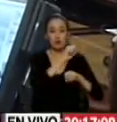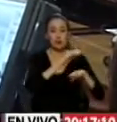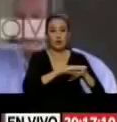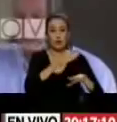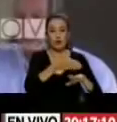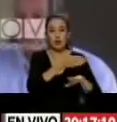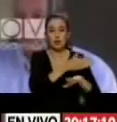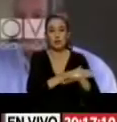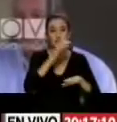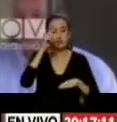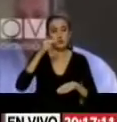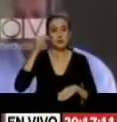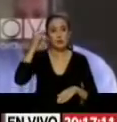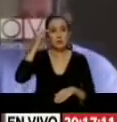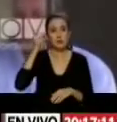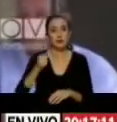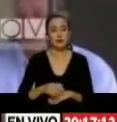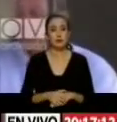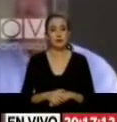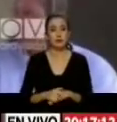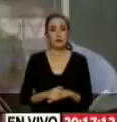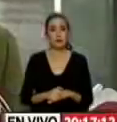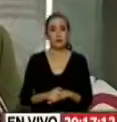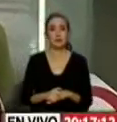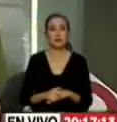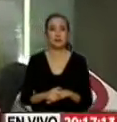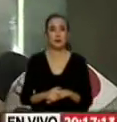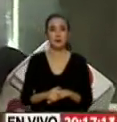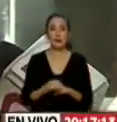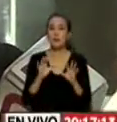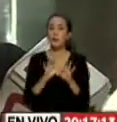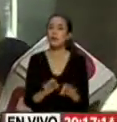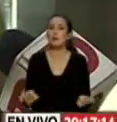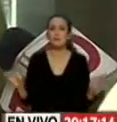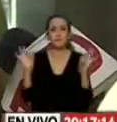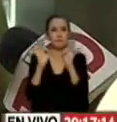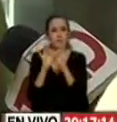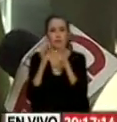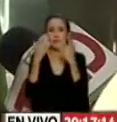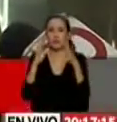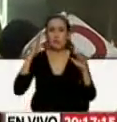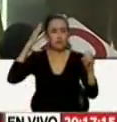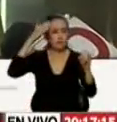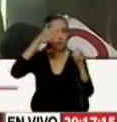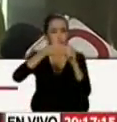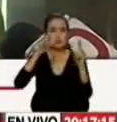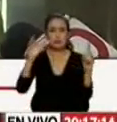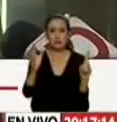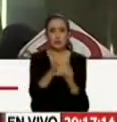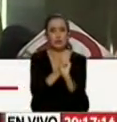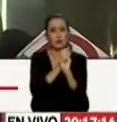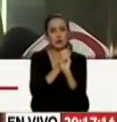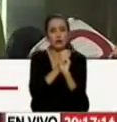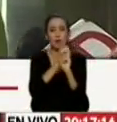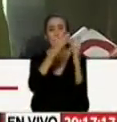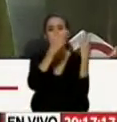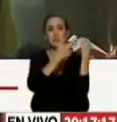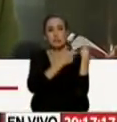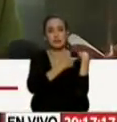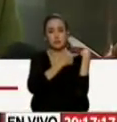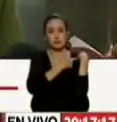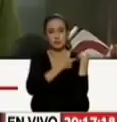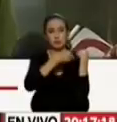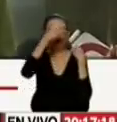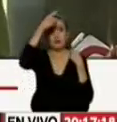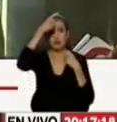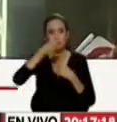anterior gobierno. Lo más importante es que lleguen al fin de esas causas, a definir responsabilidades, a